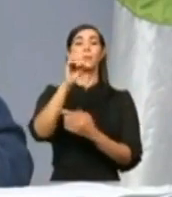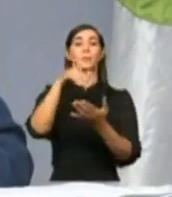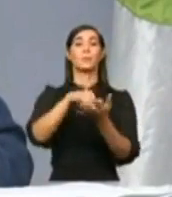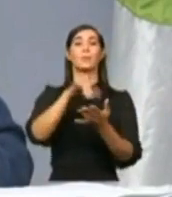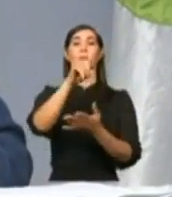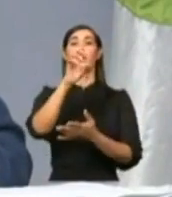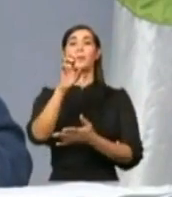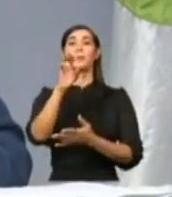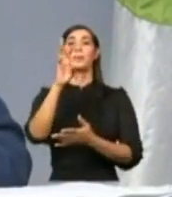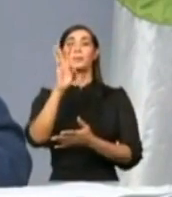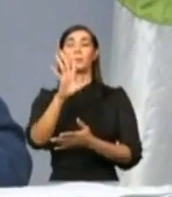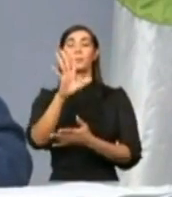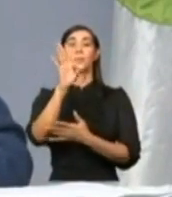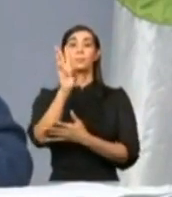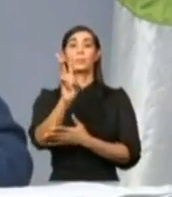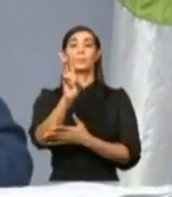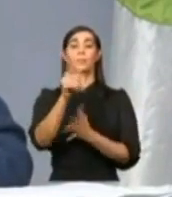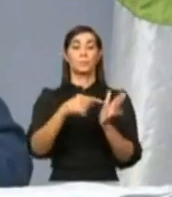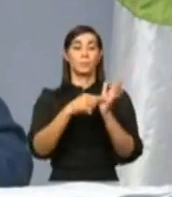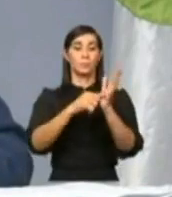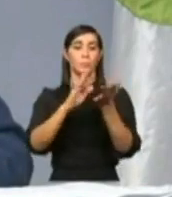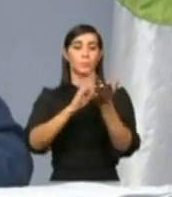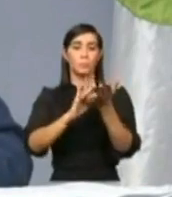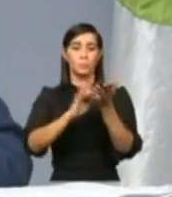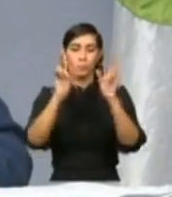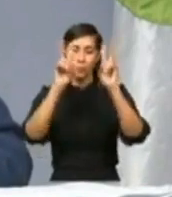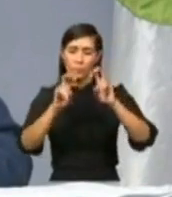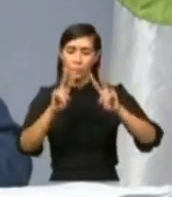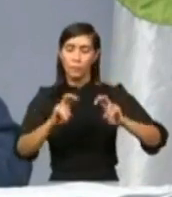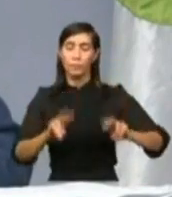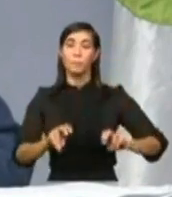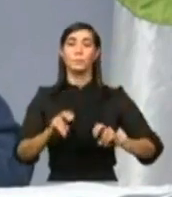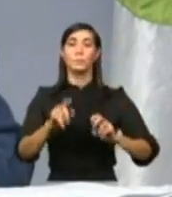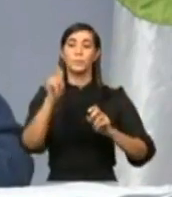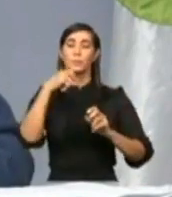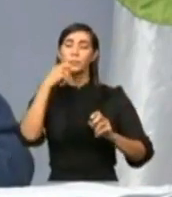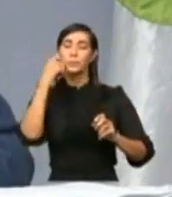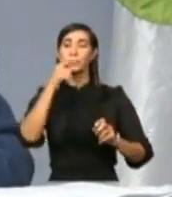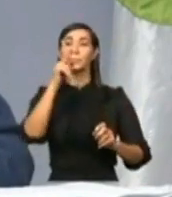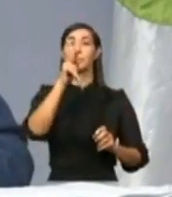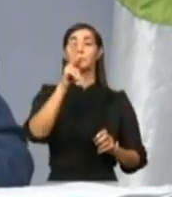9.156. Muestras procesadas de PCR,